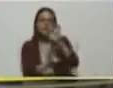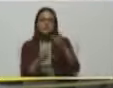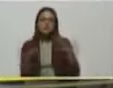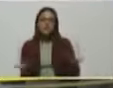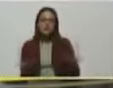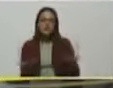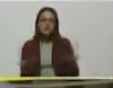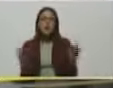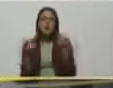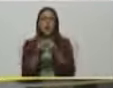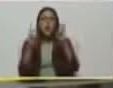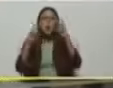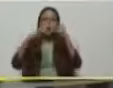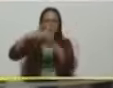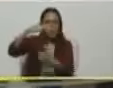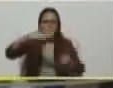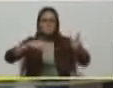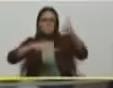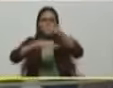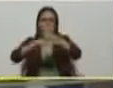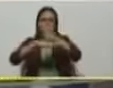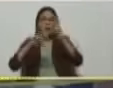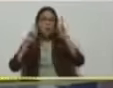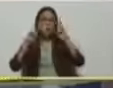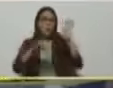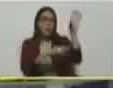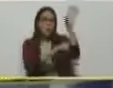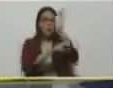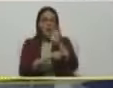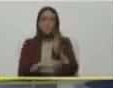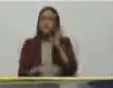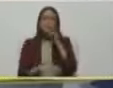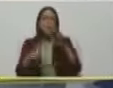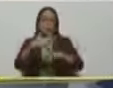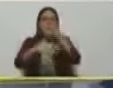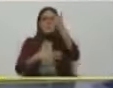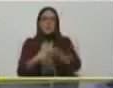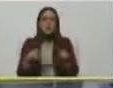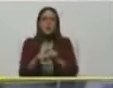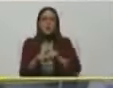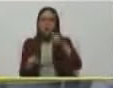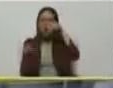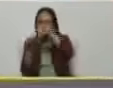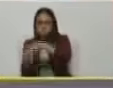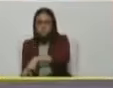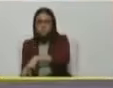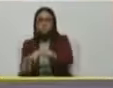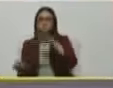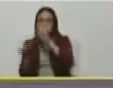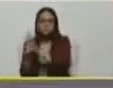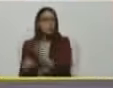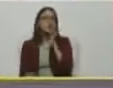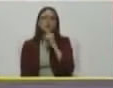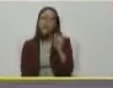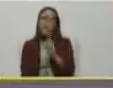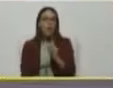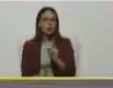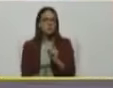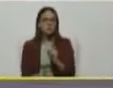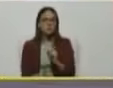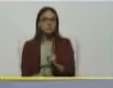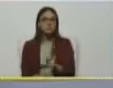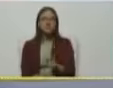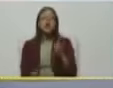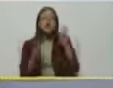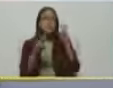con nuevas potencias que no tienen proyectos coloniales ni imperiales, y con nuevas regiones